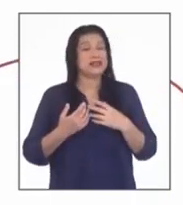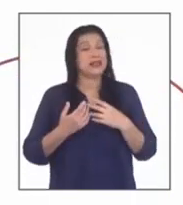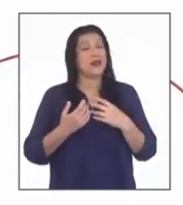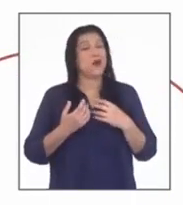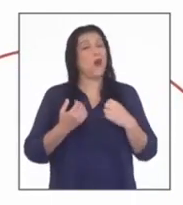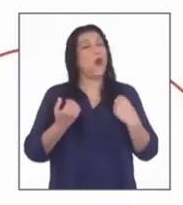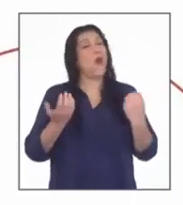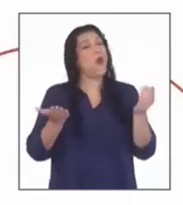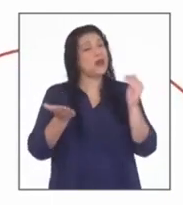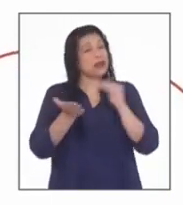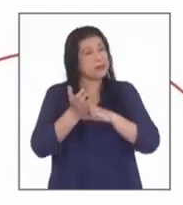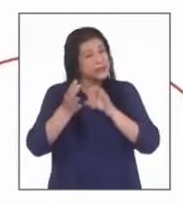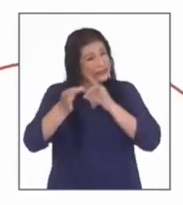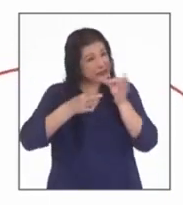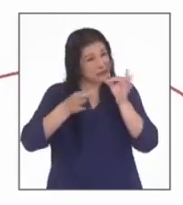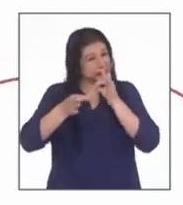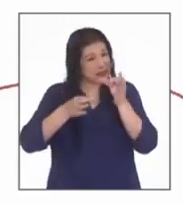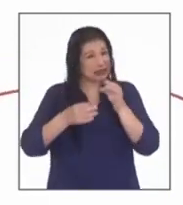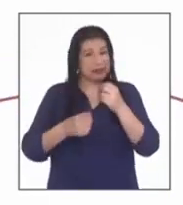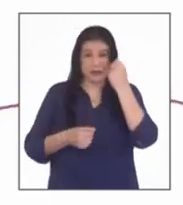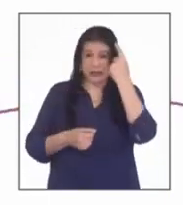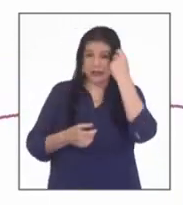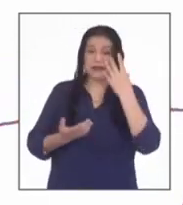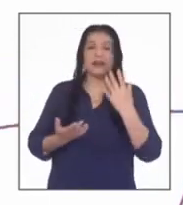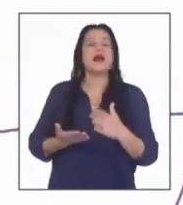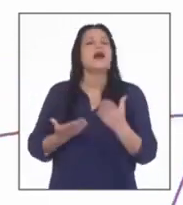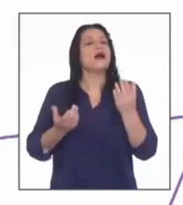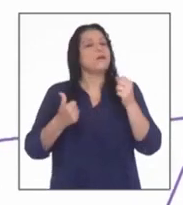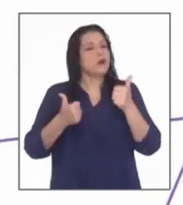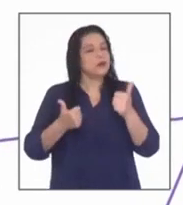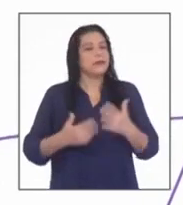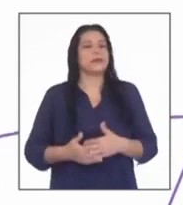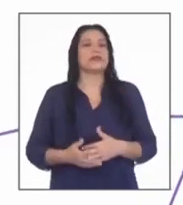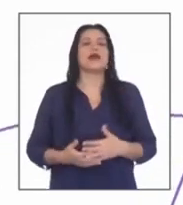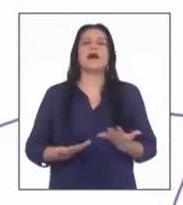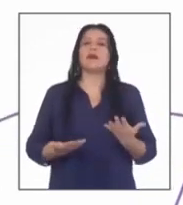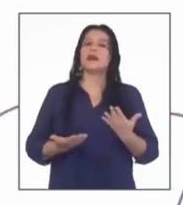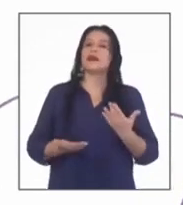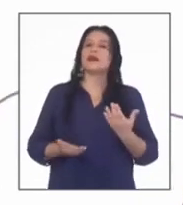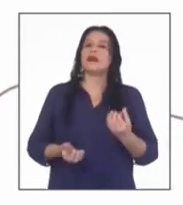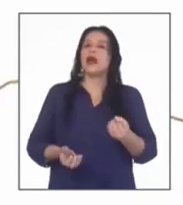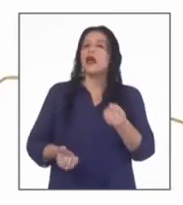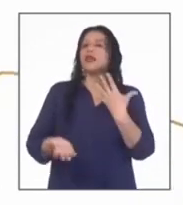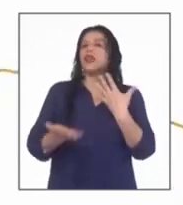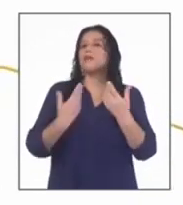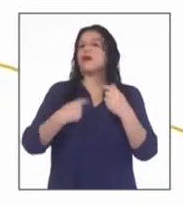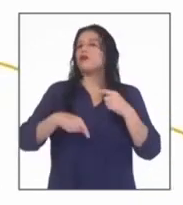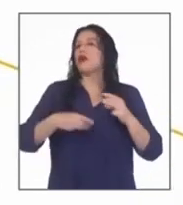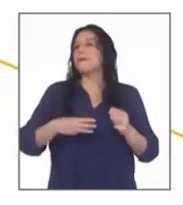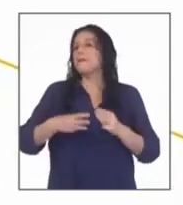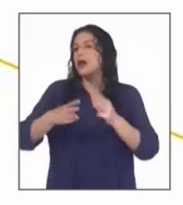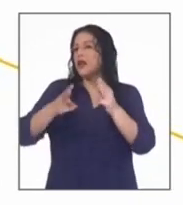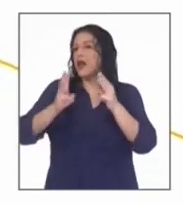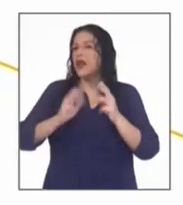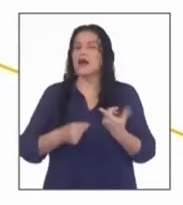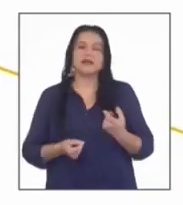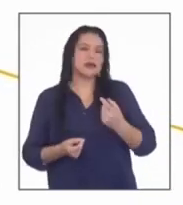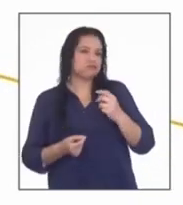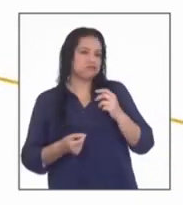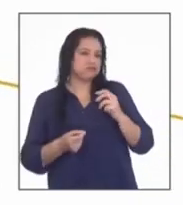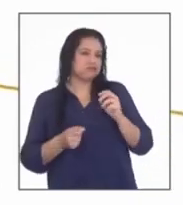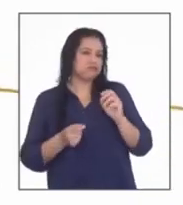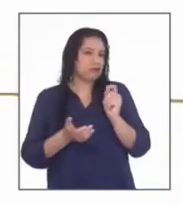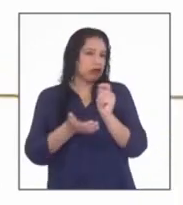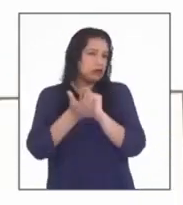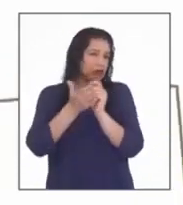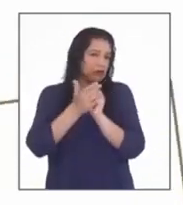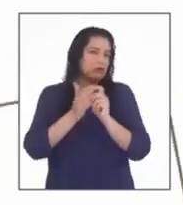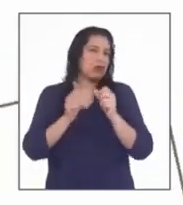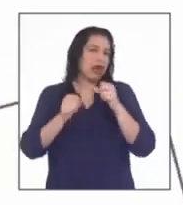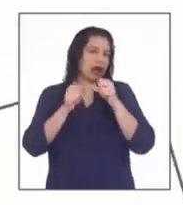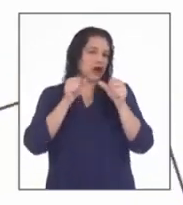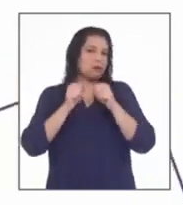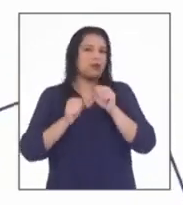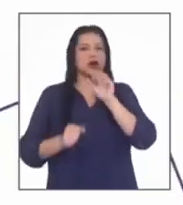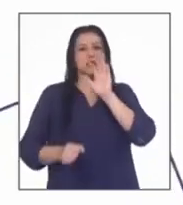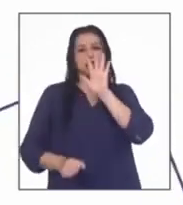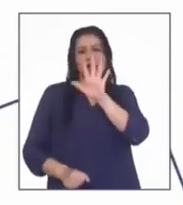refuerzo, profesora? Por supuesto. Stephanie, dame algunas formas de escribir en notación exponencial el